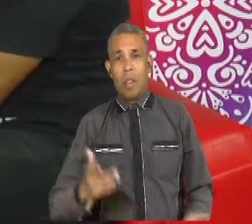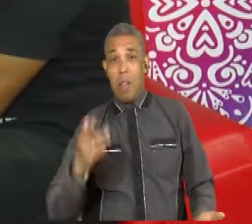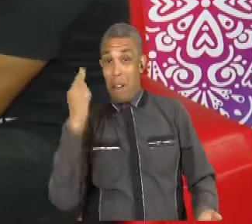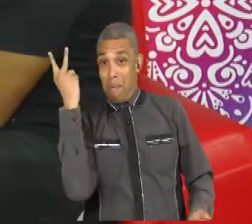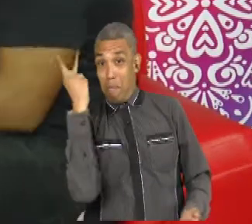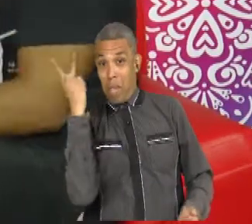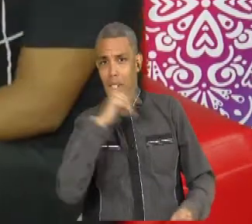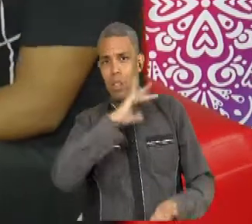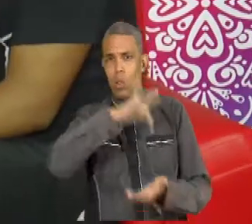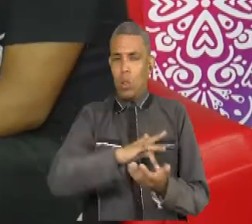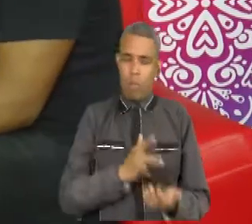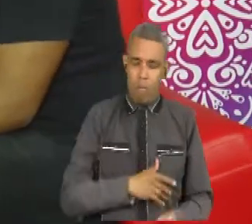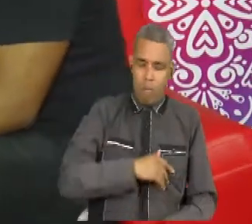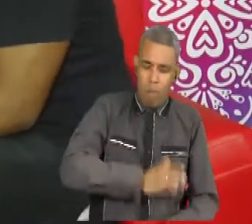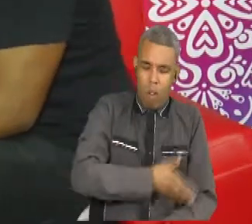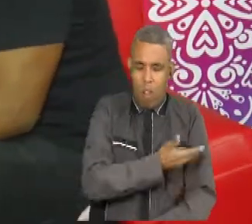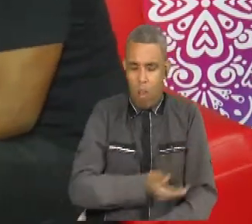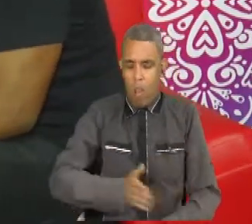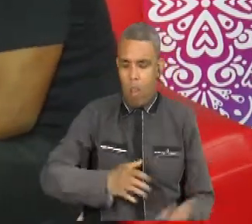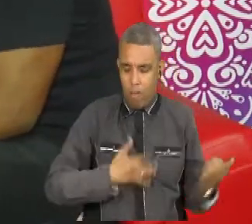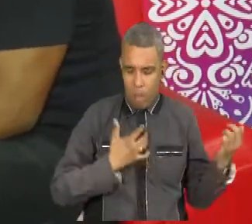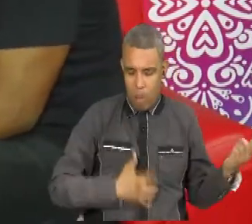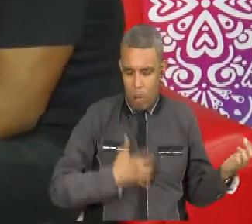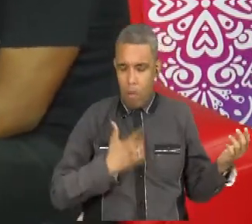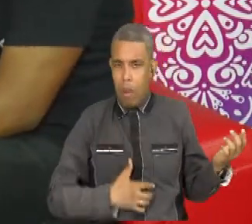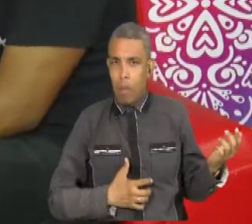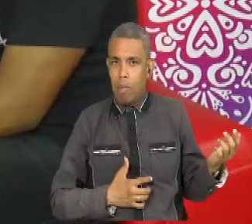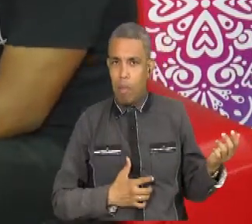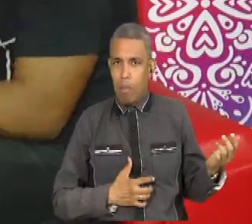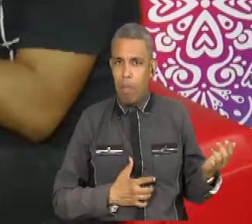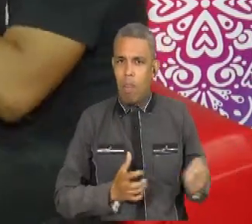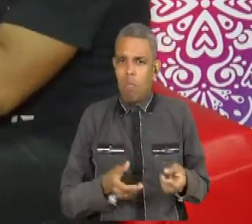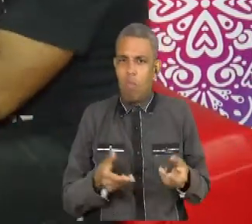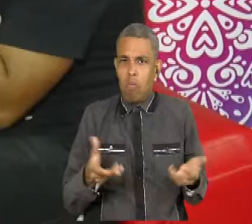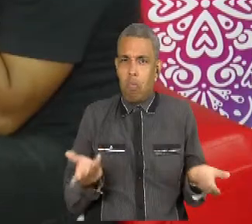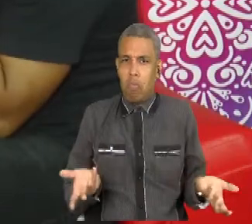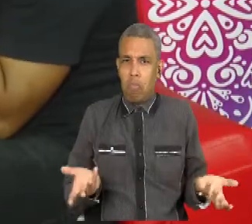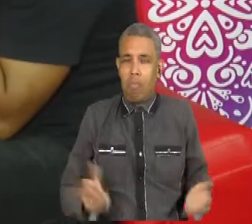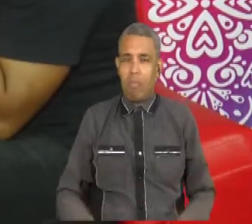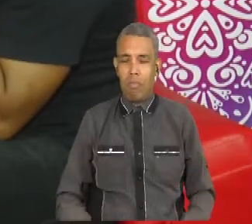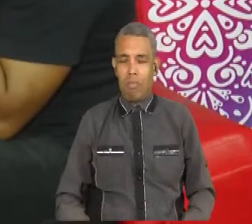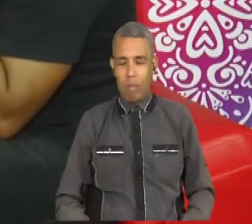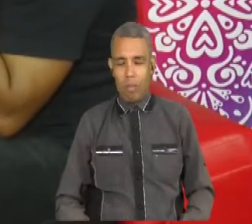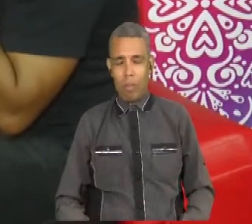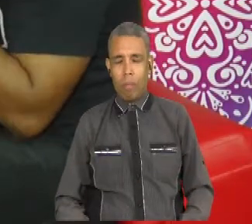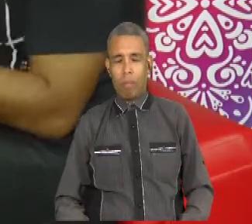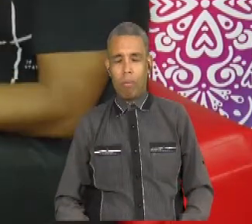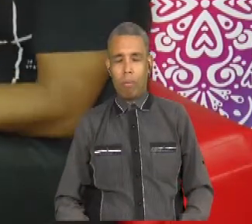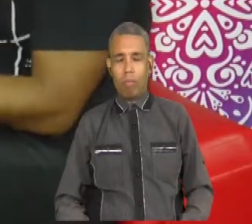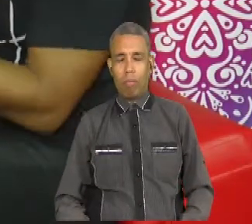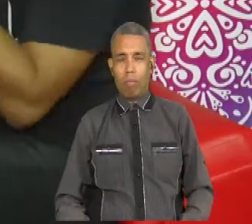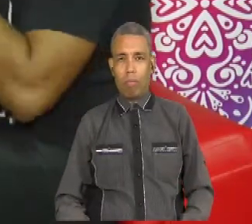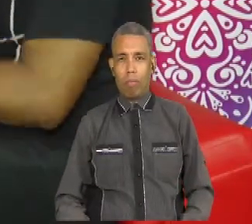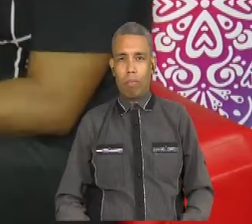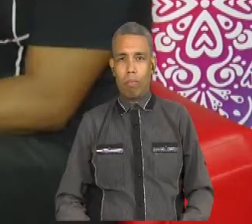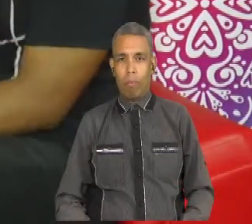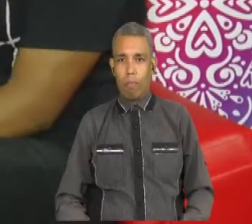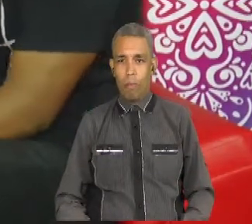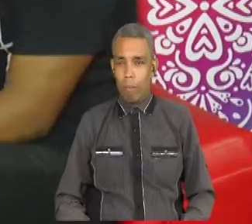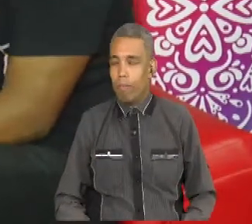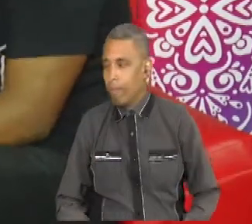en la cervecería? ¿Qué tipo de músico vamos a poder apreciar? Bien, quiero contarte algo, y es que de la primera